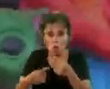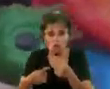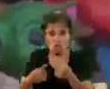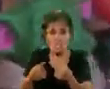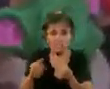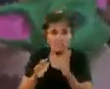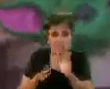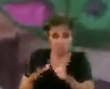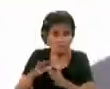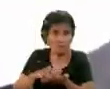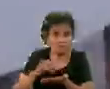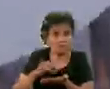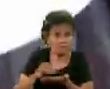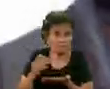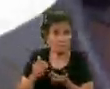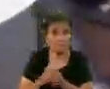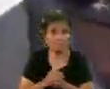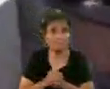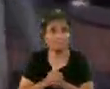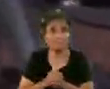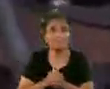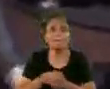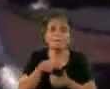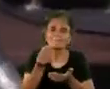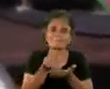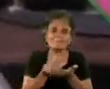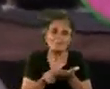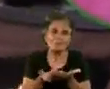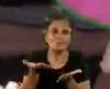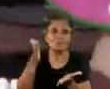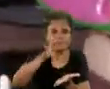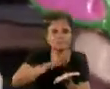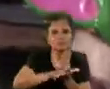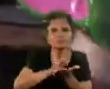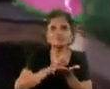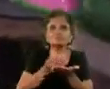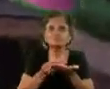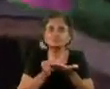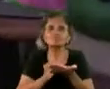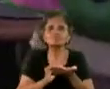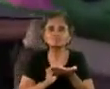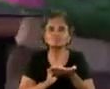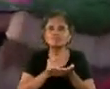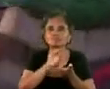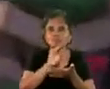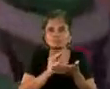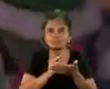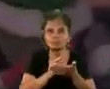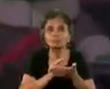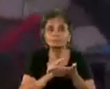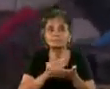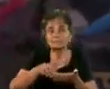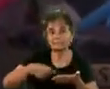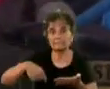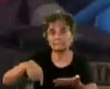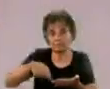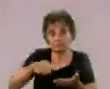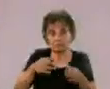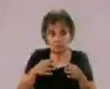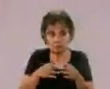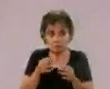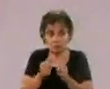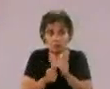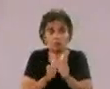hacemos impresiones, nos dedicamos a hacer sublimados, plotter. Es una pyme dentro de todo